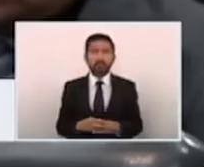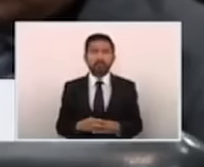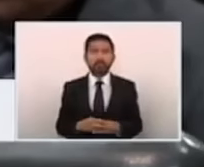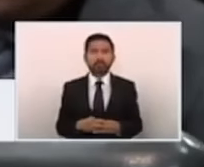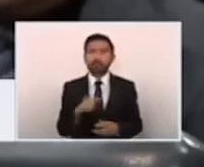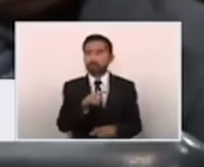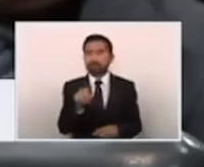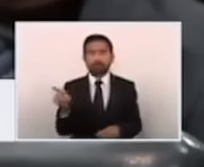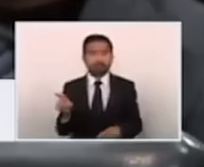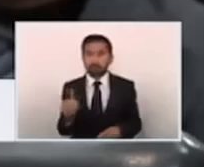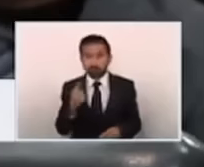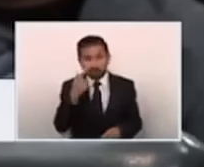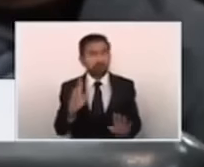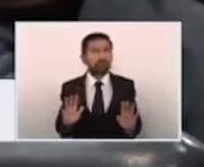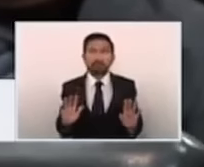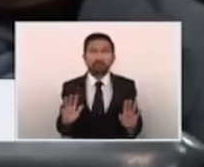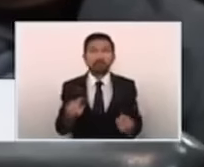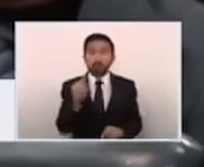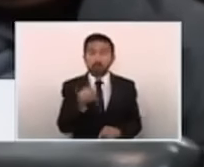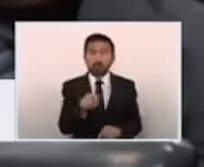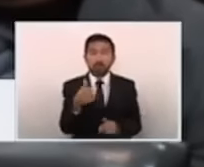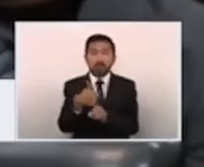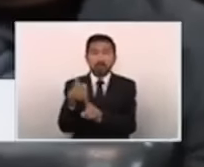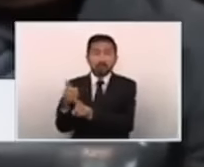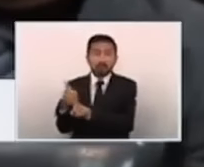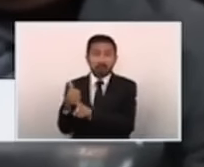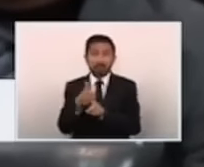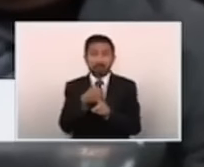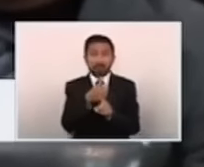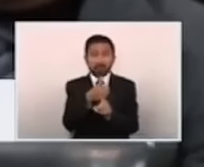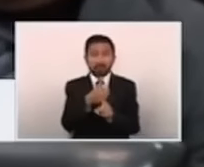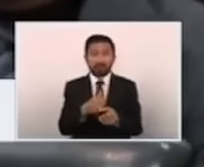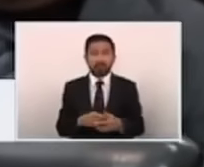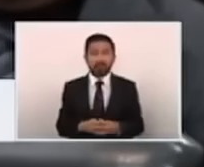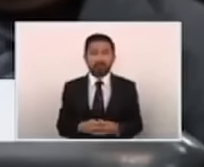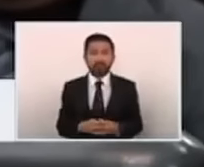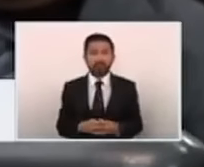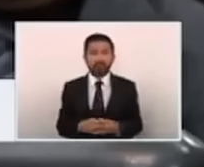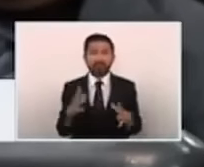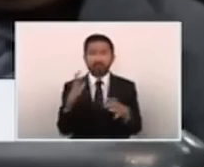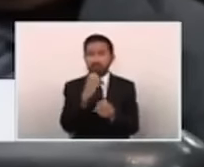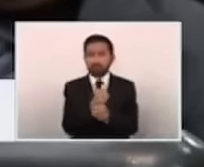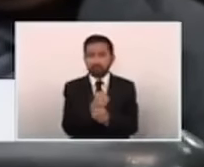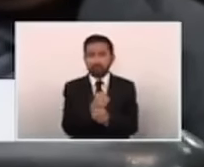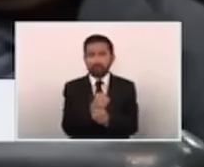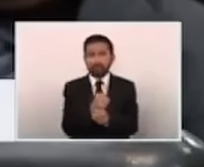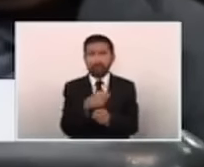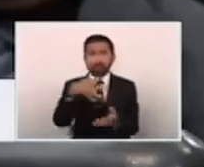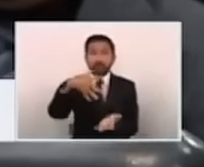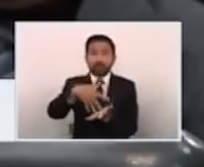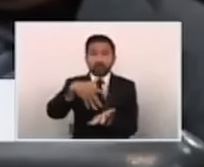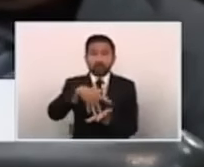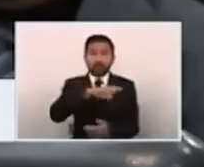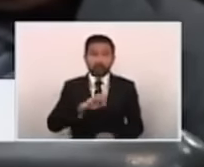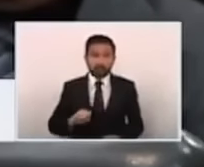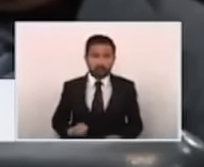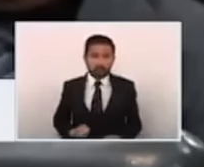No se atreven. Lo quieren hacer ustedes mismos. En otras palabras, pueblo